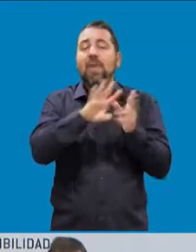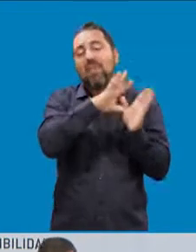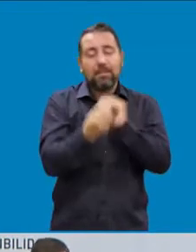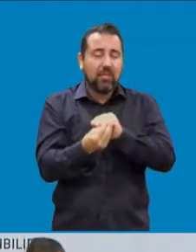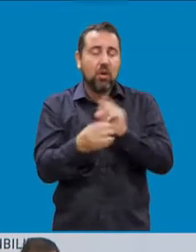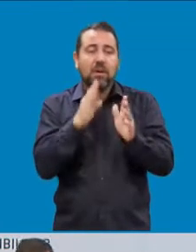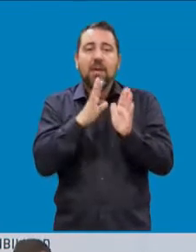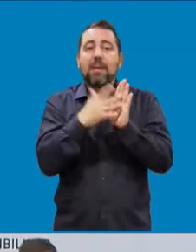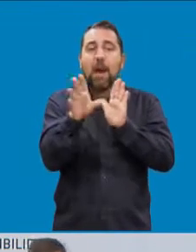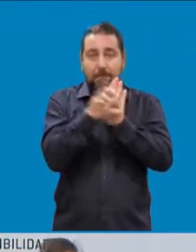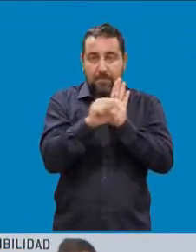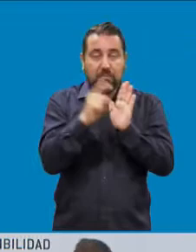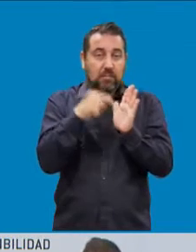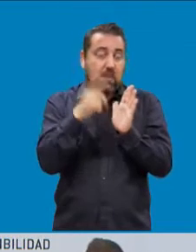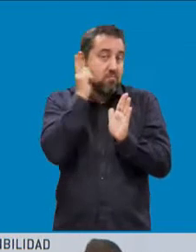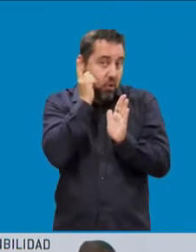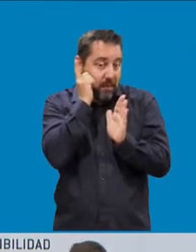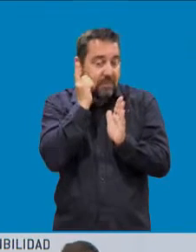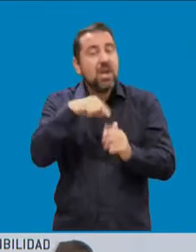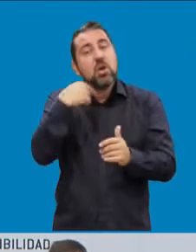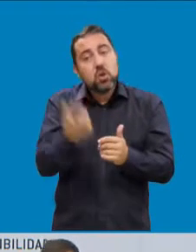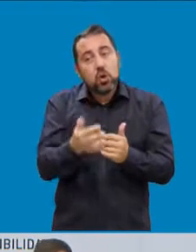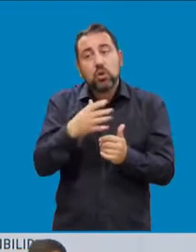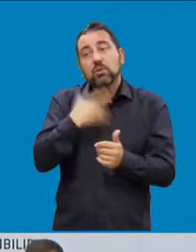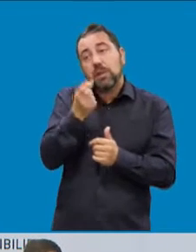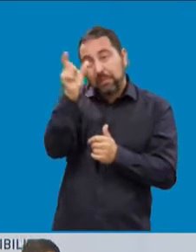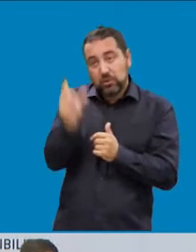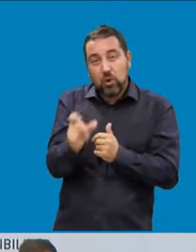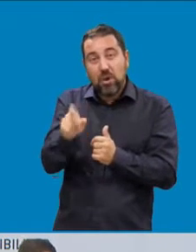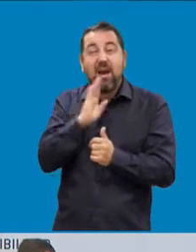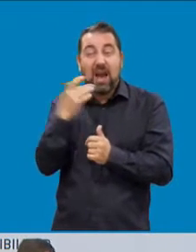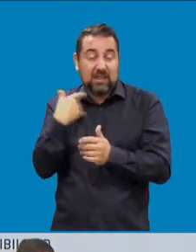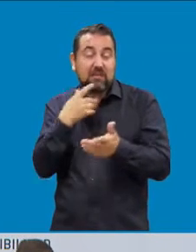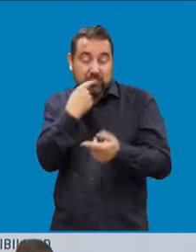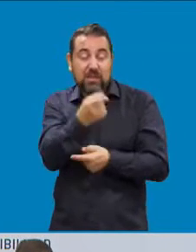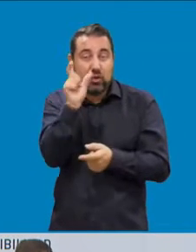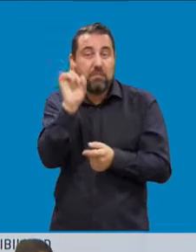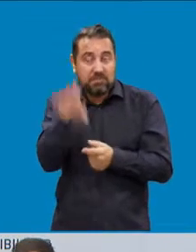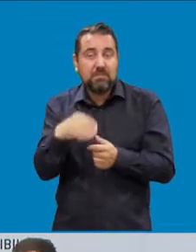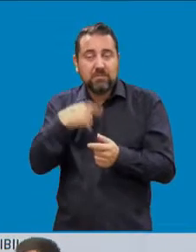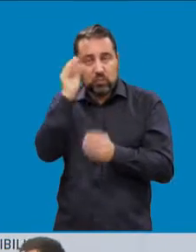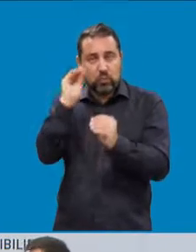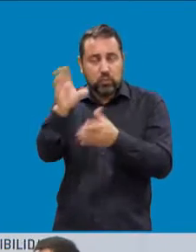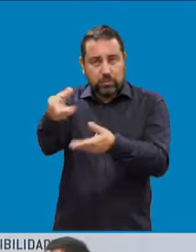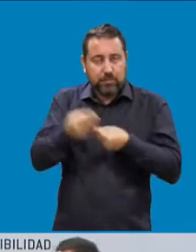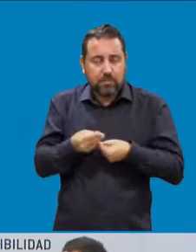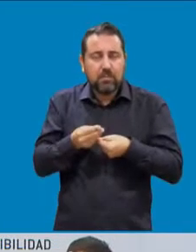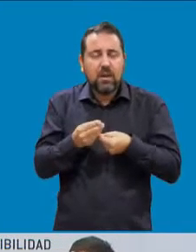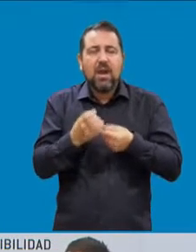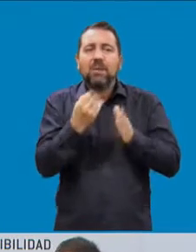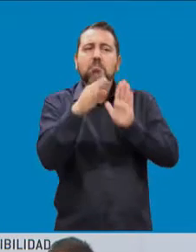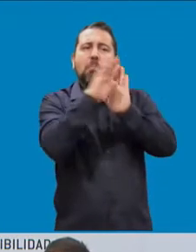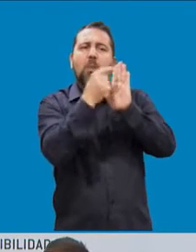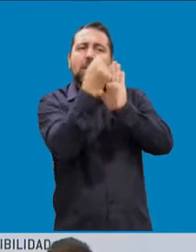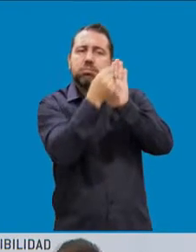WCAG, adaptadas a lo que son aplicaciones móviles, y otras de otras que habían sido extraídas de esta persona que os he mencionado